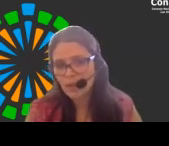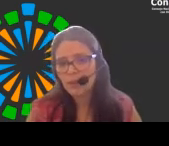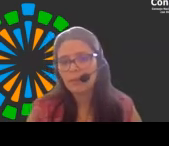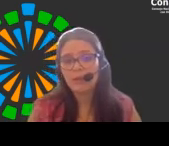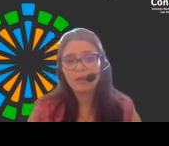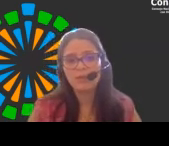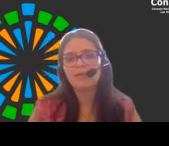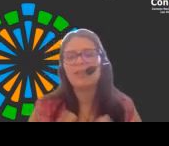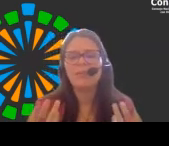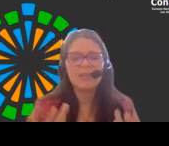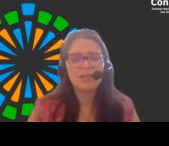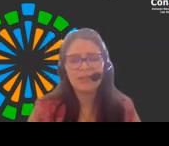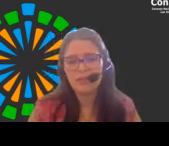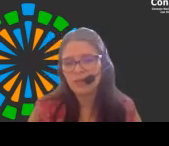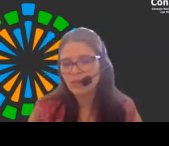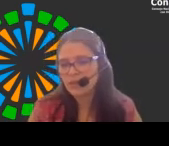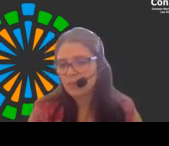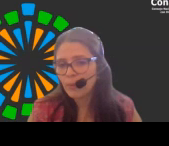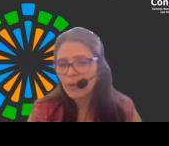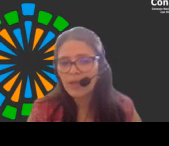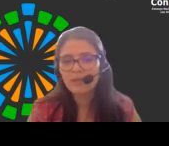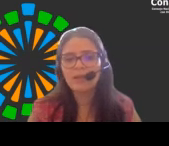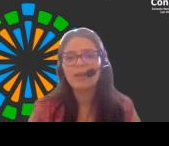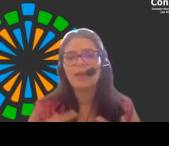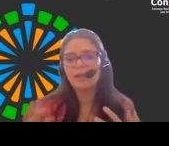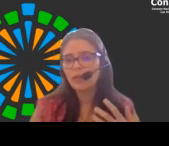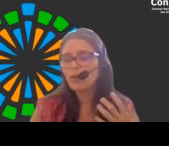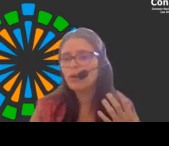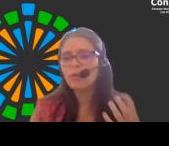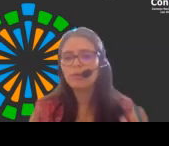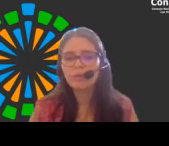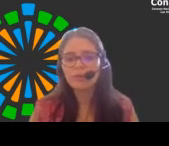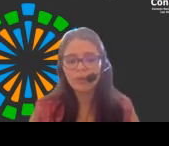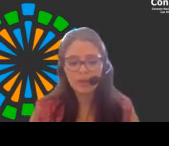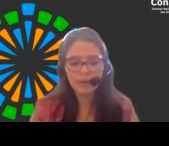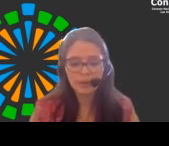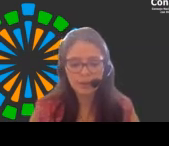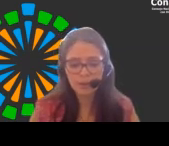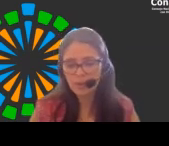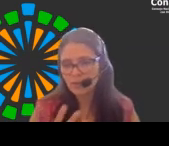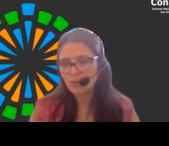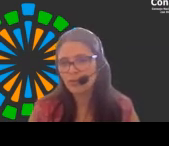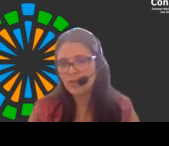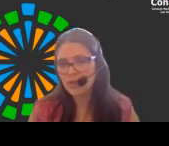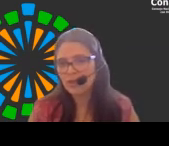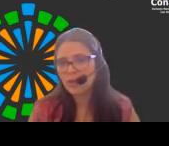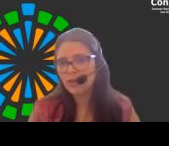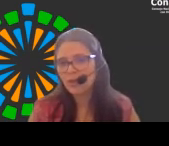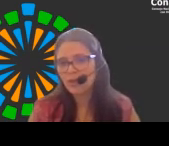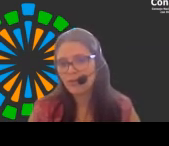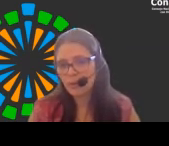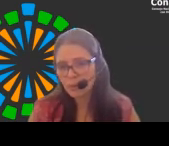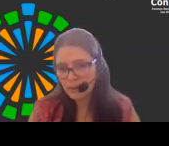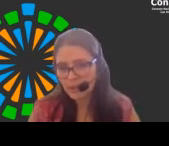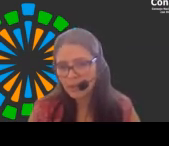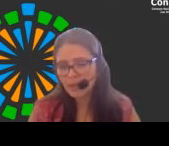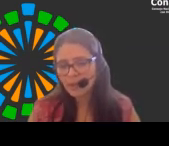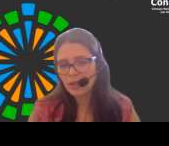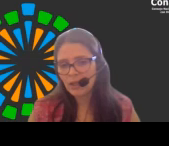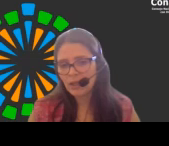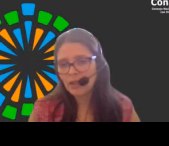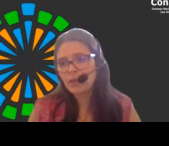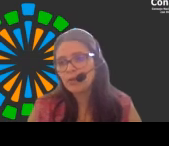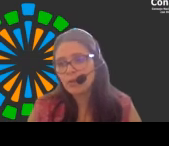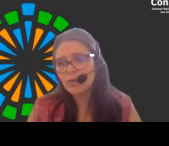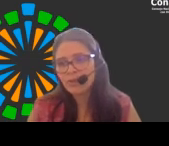reduciendo verdad entonces también están las situaciones de pobreza hay todo un contexto social que dificulta